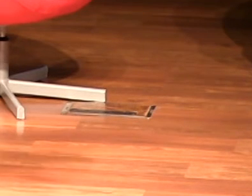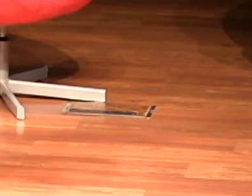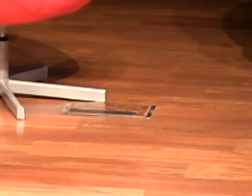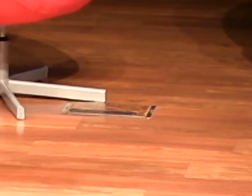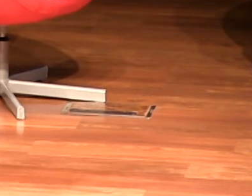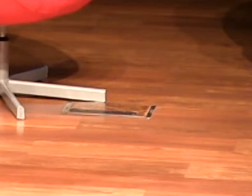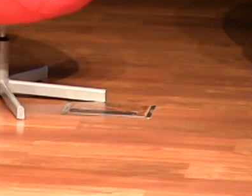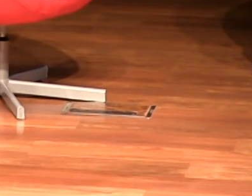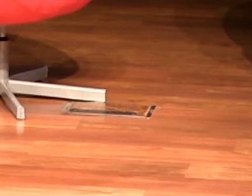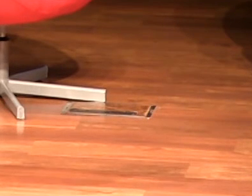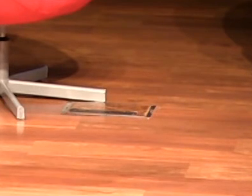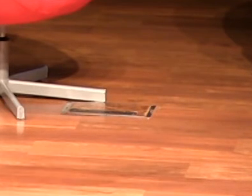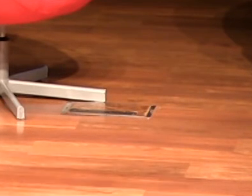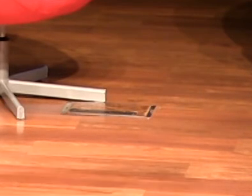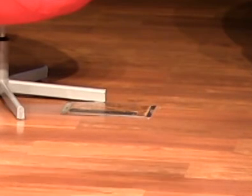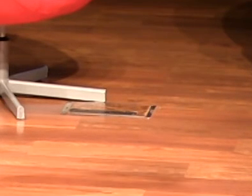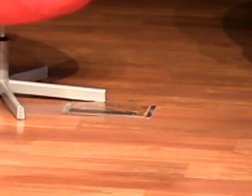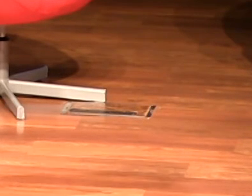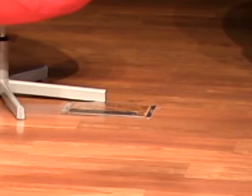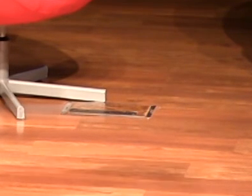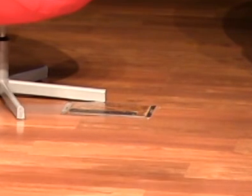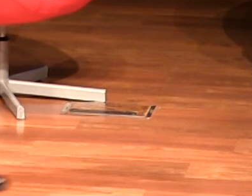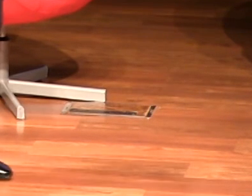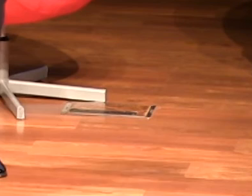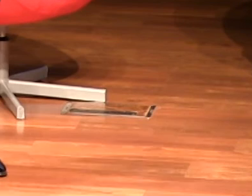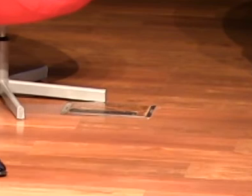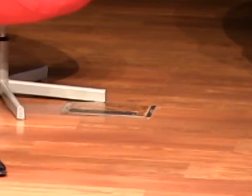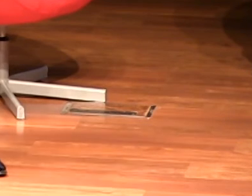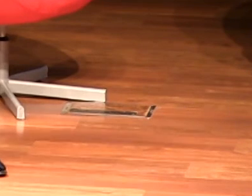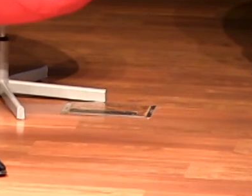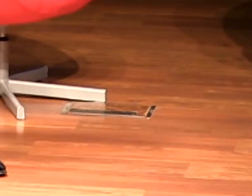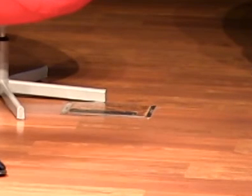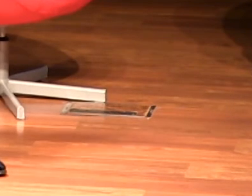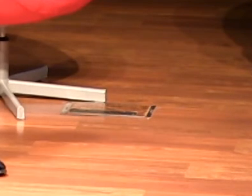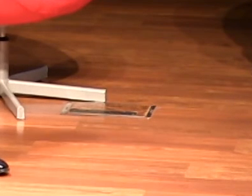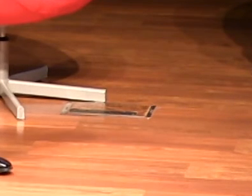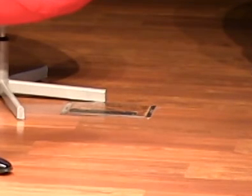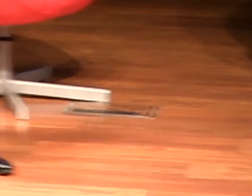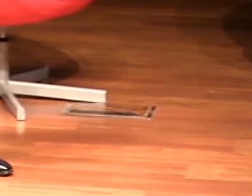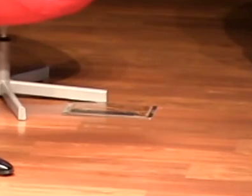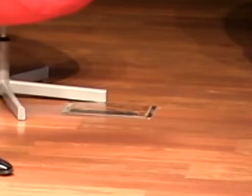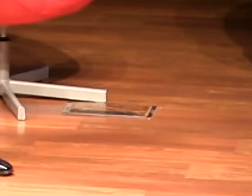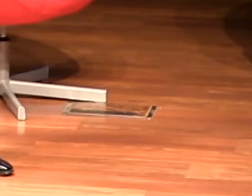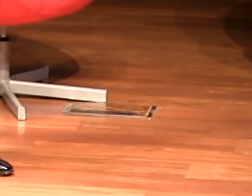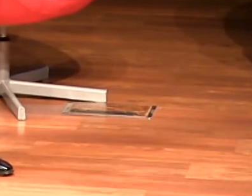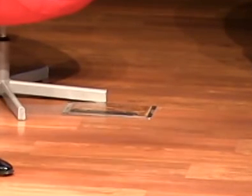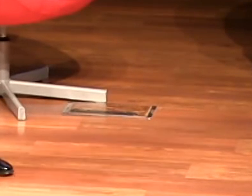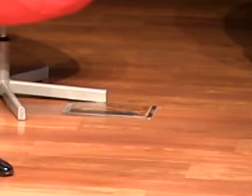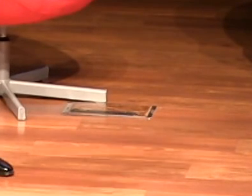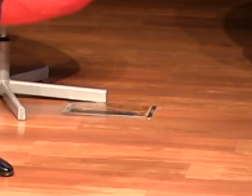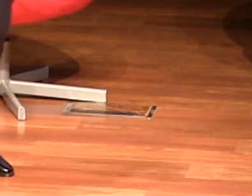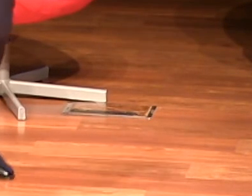la verificación clínica, que de alguna forma vamos exclusivamente, no a hacer toda la batería de test que conocemos, sino exclusivamente a identificar esa